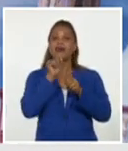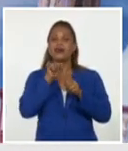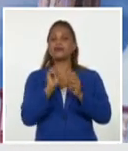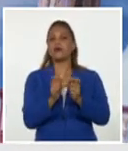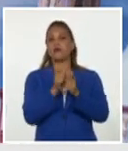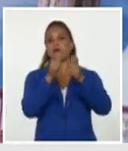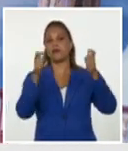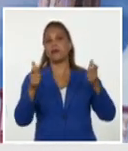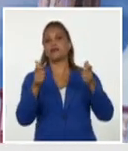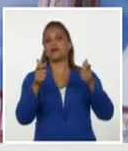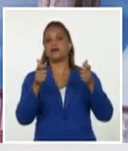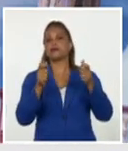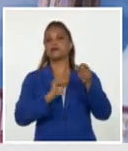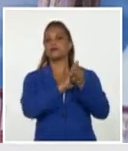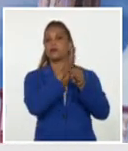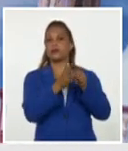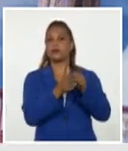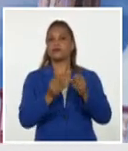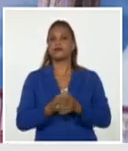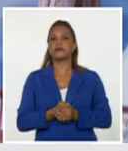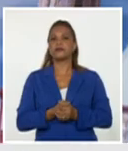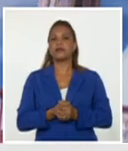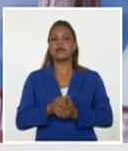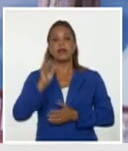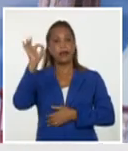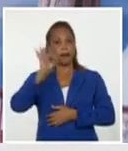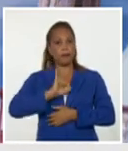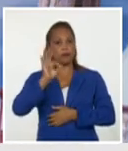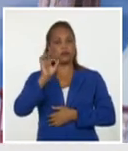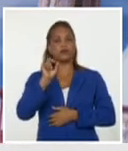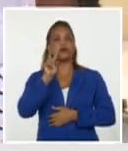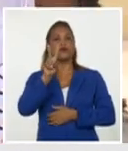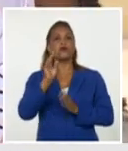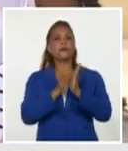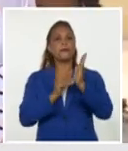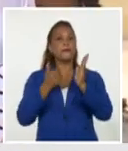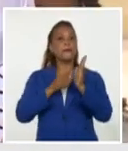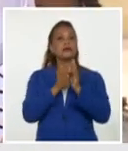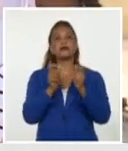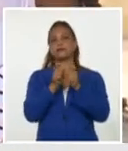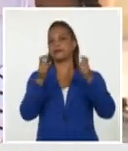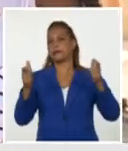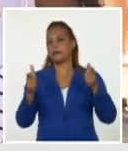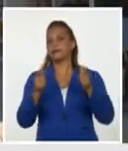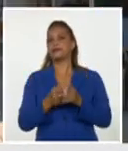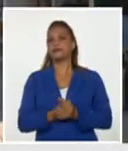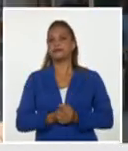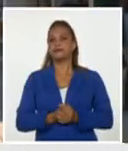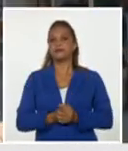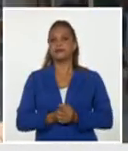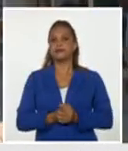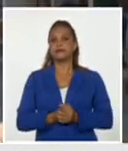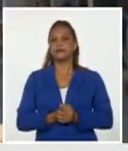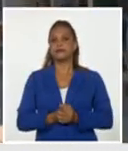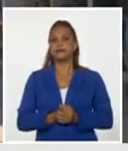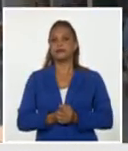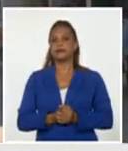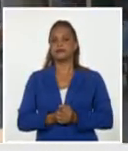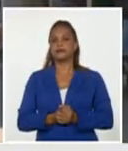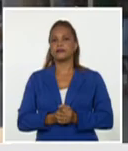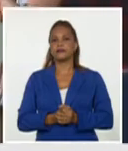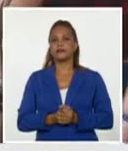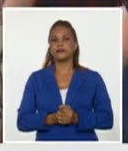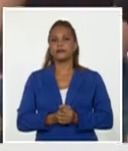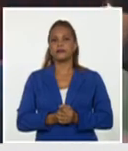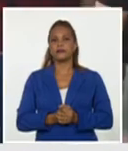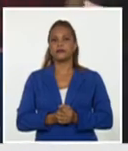tasas de incidencia de la provincia en los últimos 2 meses se incrementan. Para ello, en la forma de clasificación